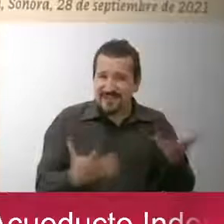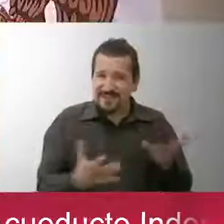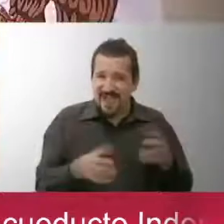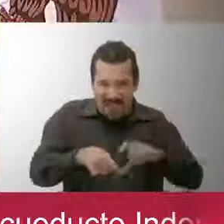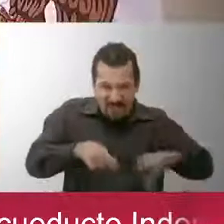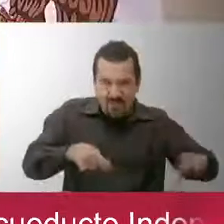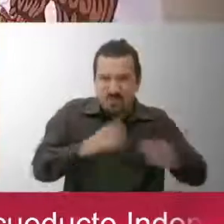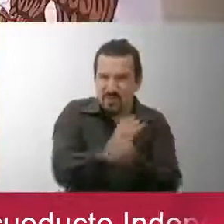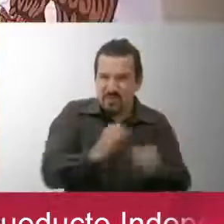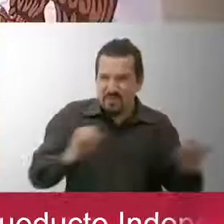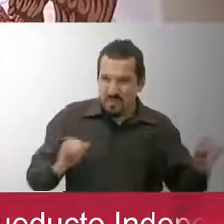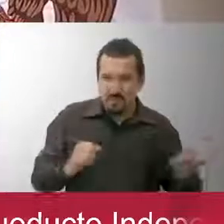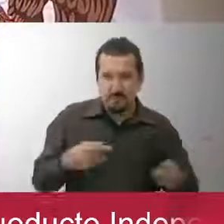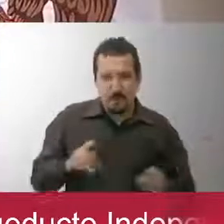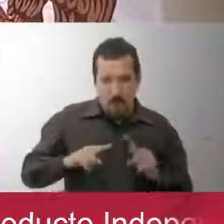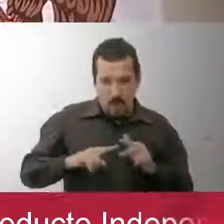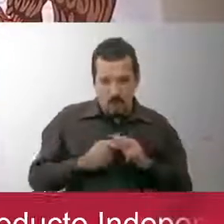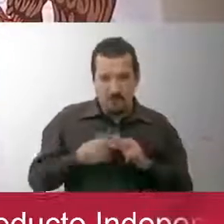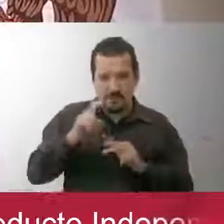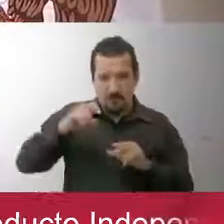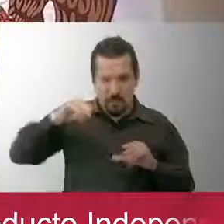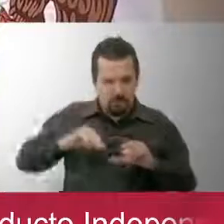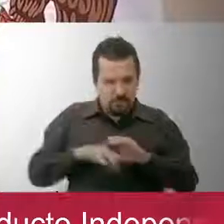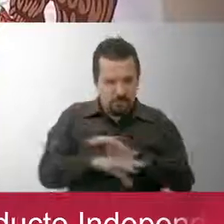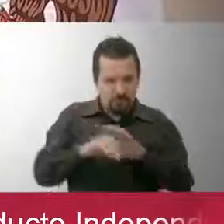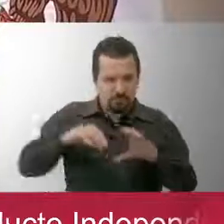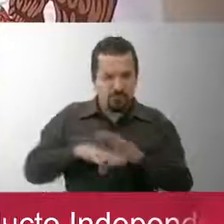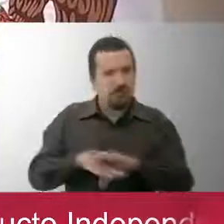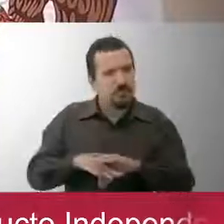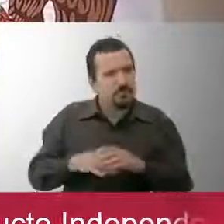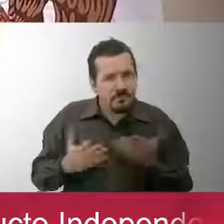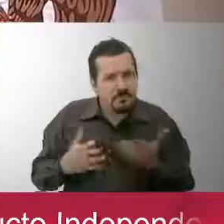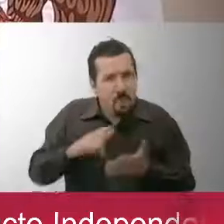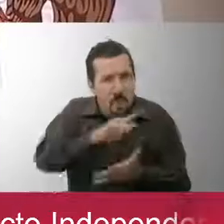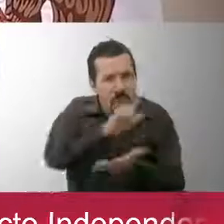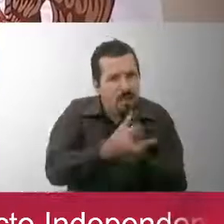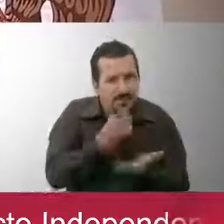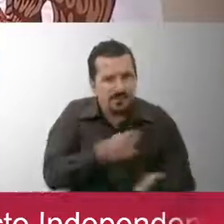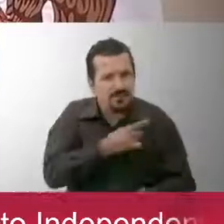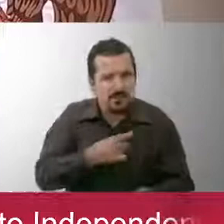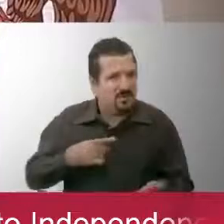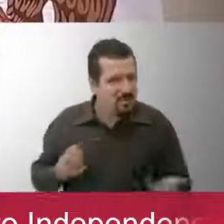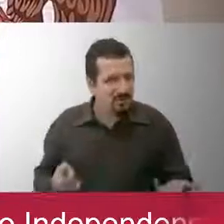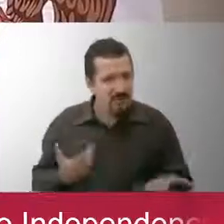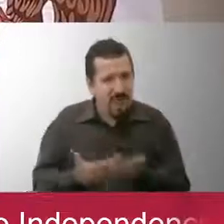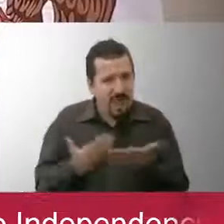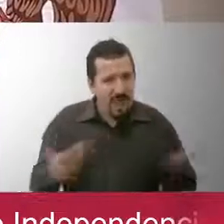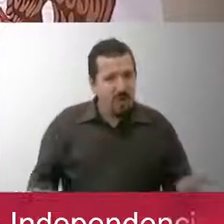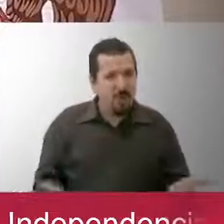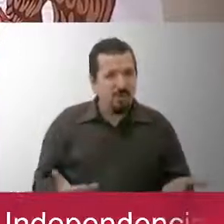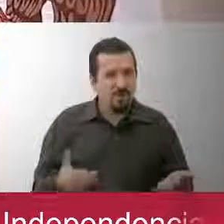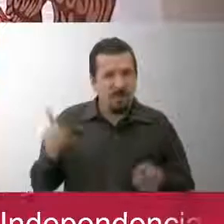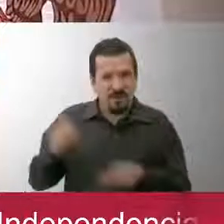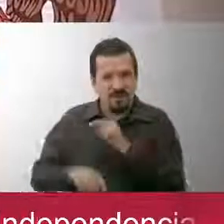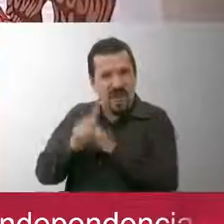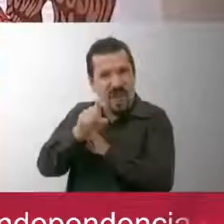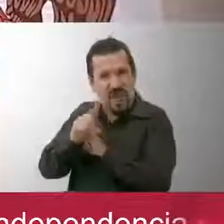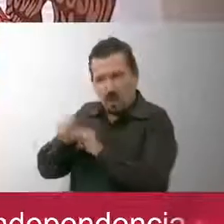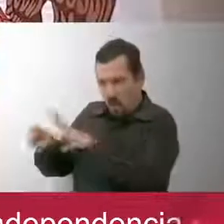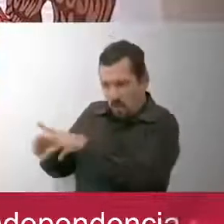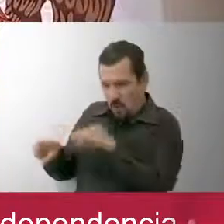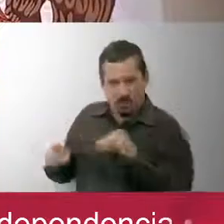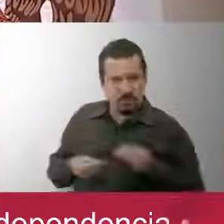se ha puesto en operación consecuentemente al margen de la ley y que hoy extrae entre 32 extrae